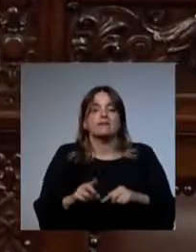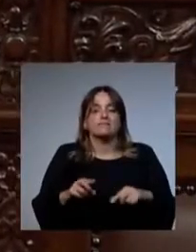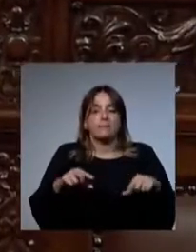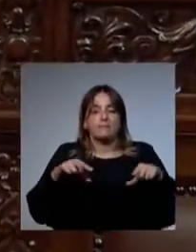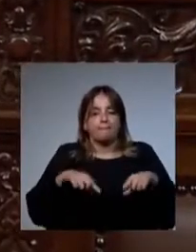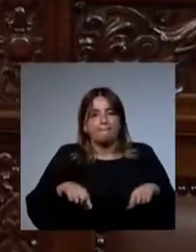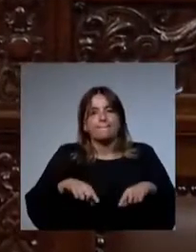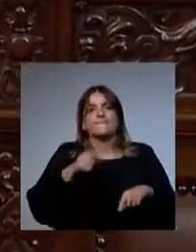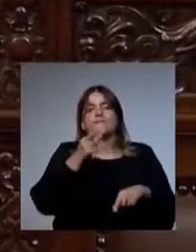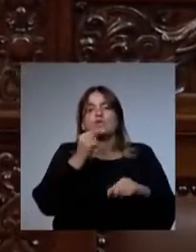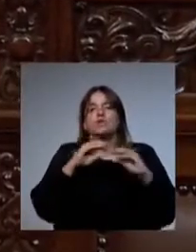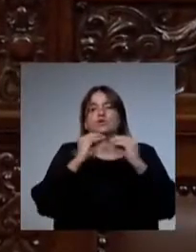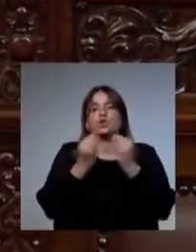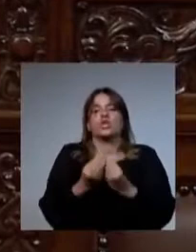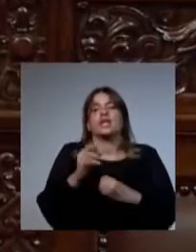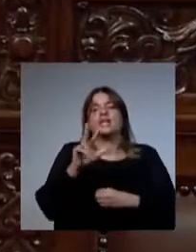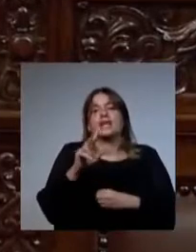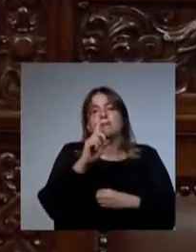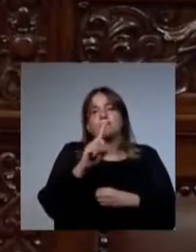realizó